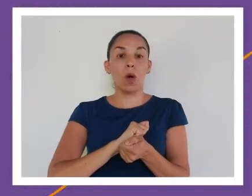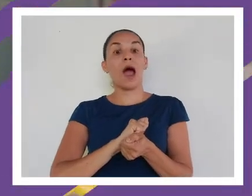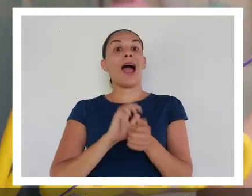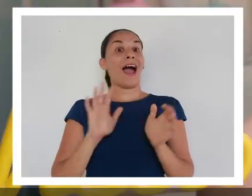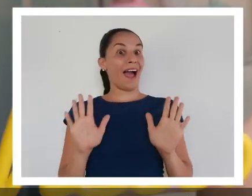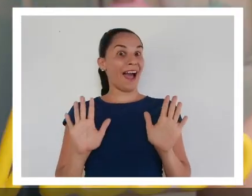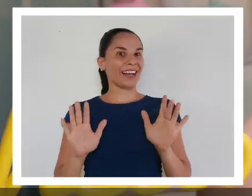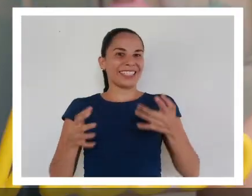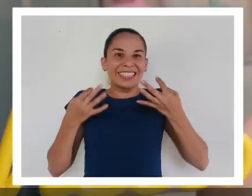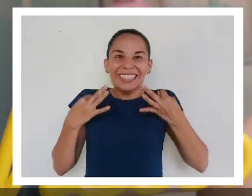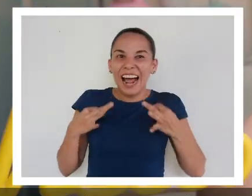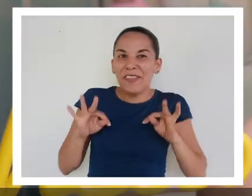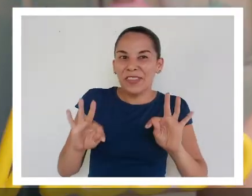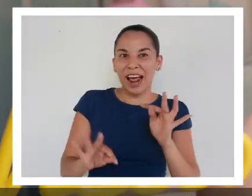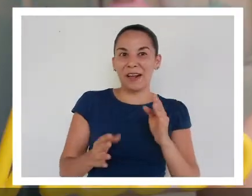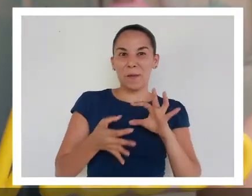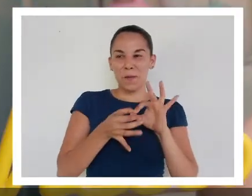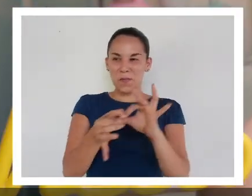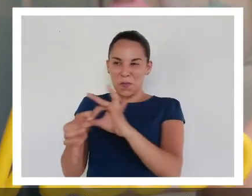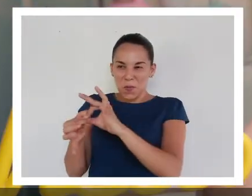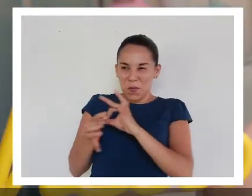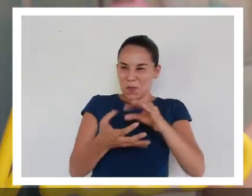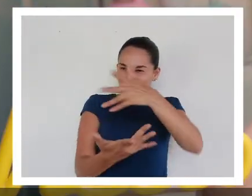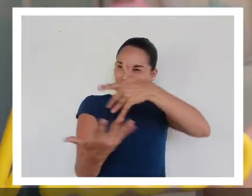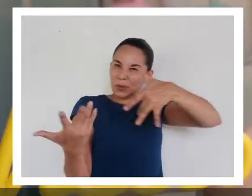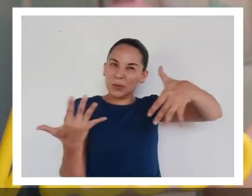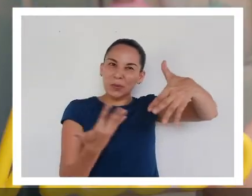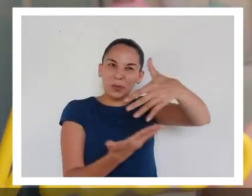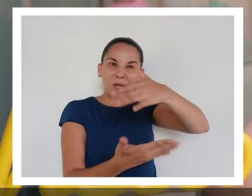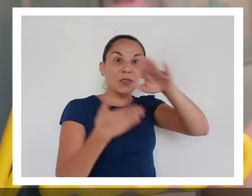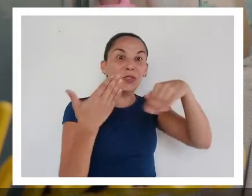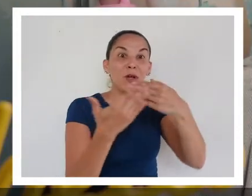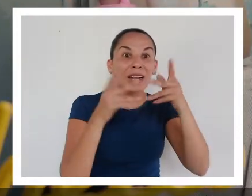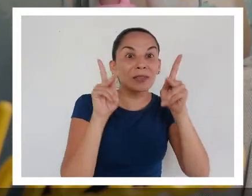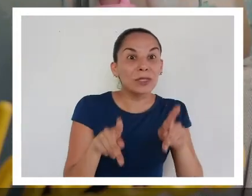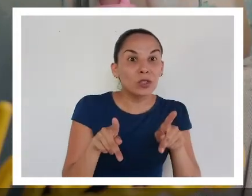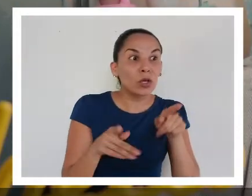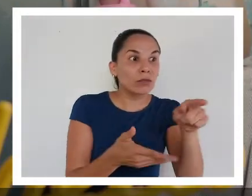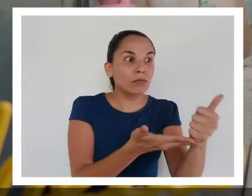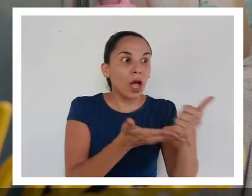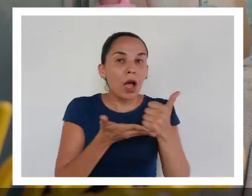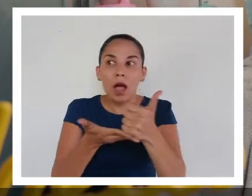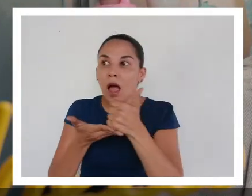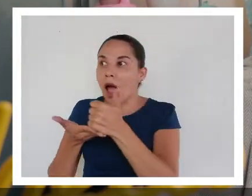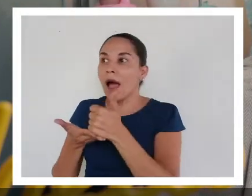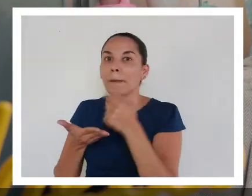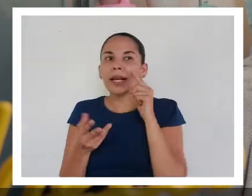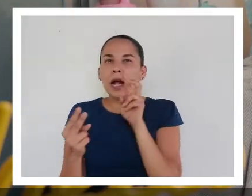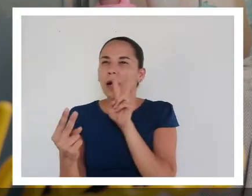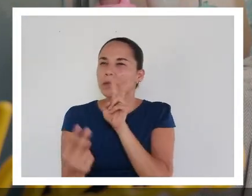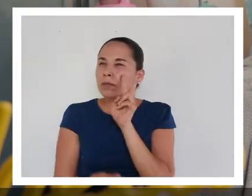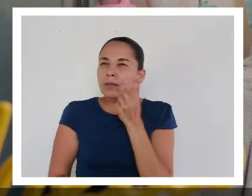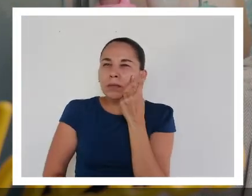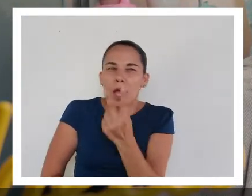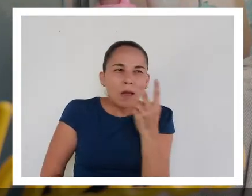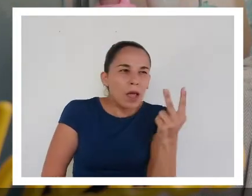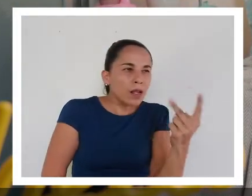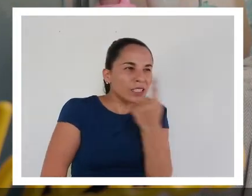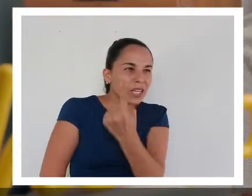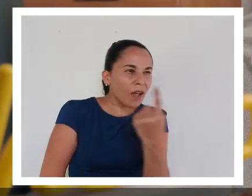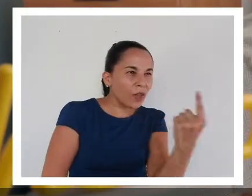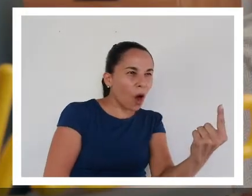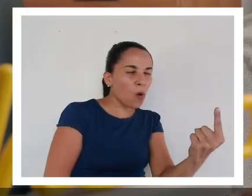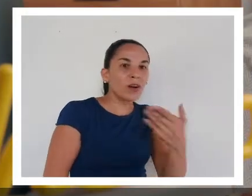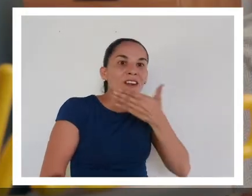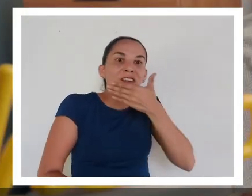cambios. Tratemos de tener una buena relación con todas las personas que nos acompañan, buscando en cada una lo mejor que tengan para